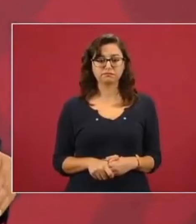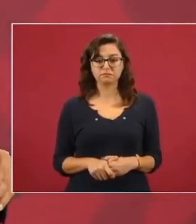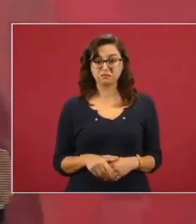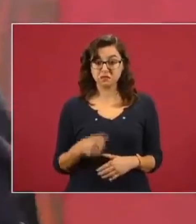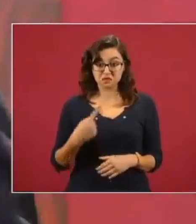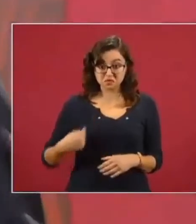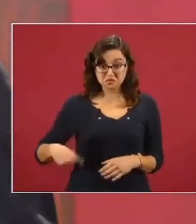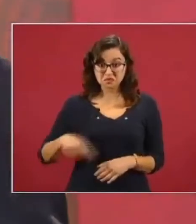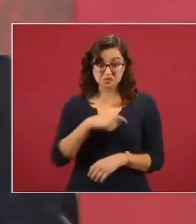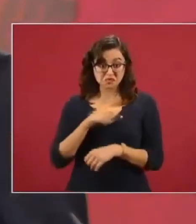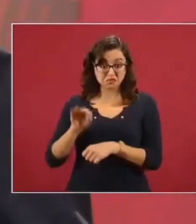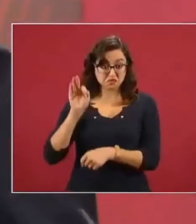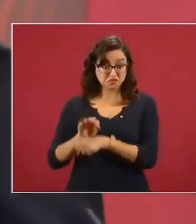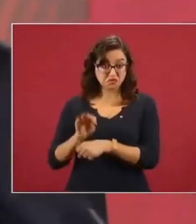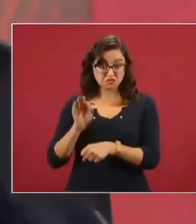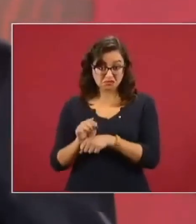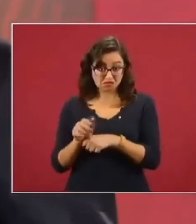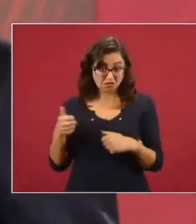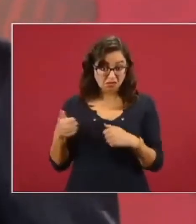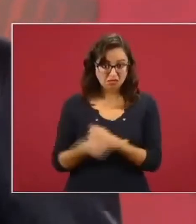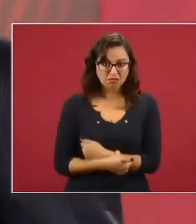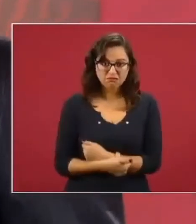encubrir a nadie.